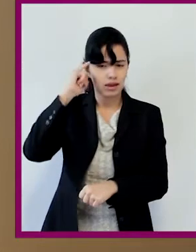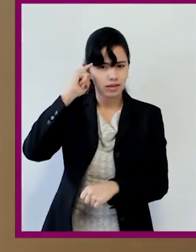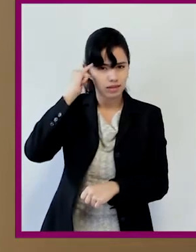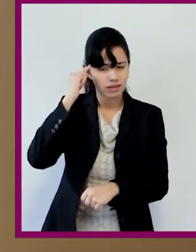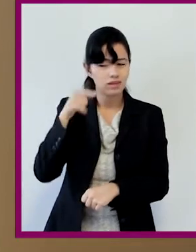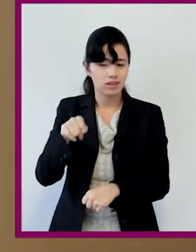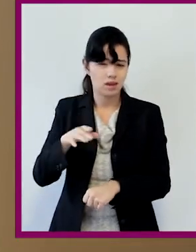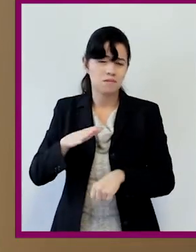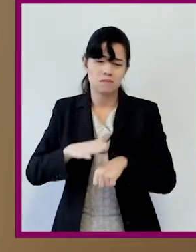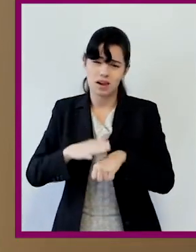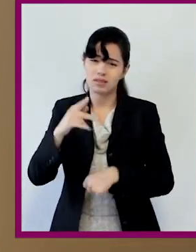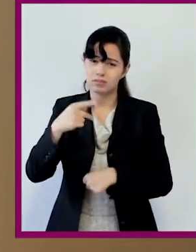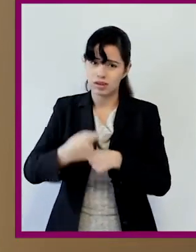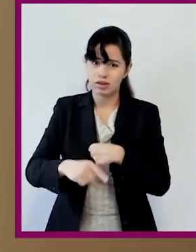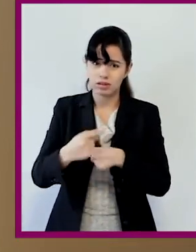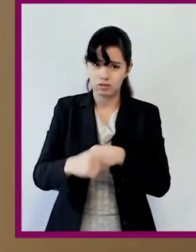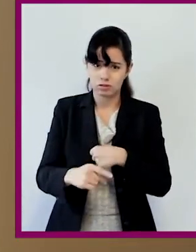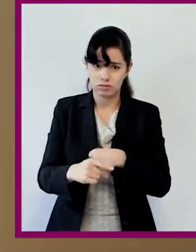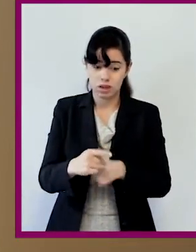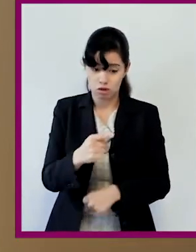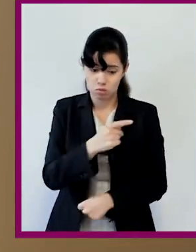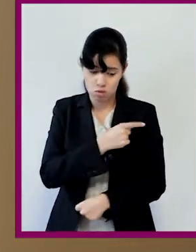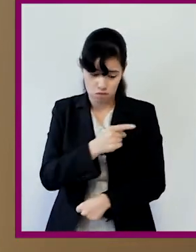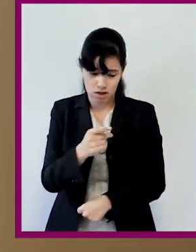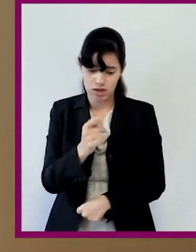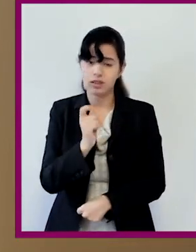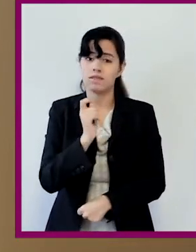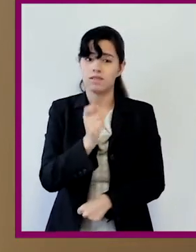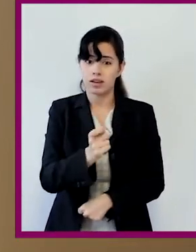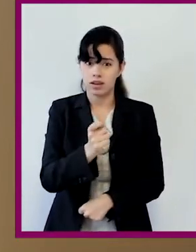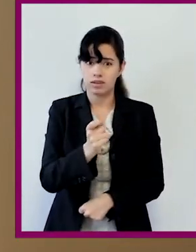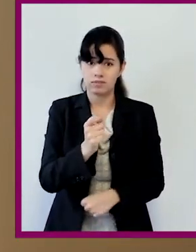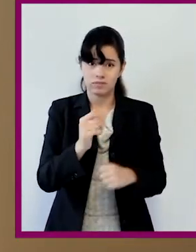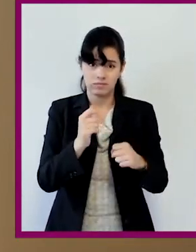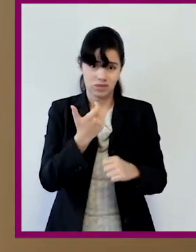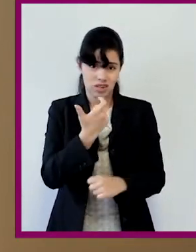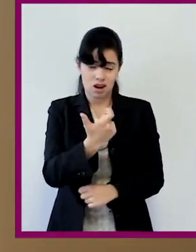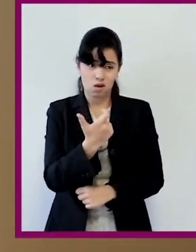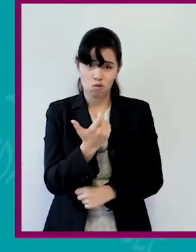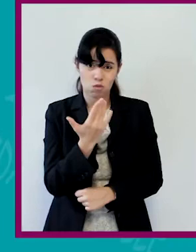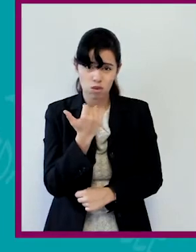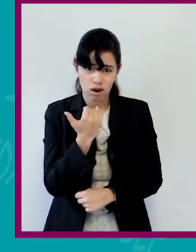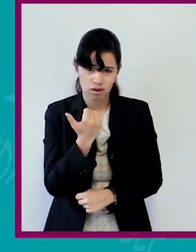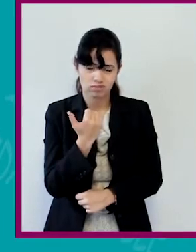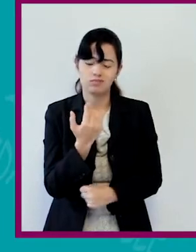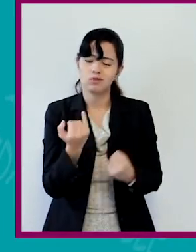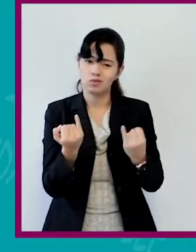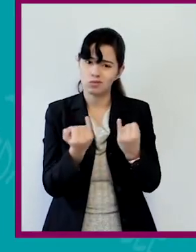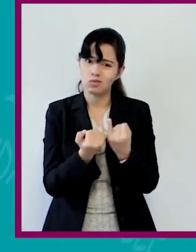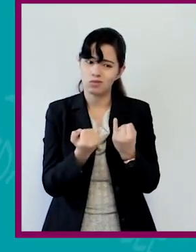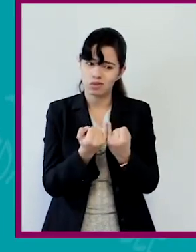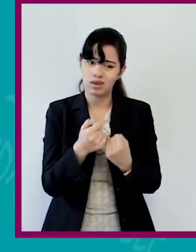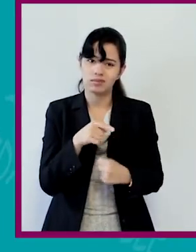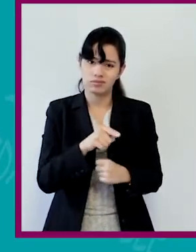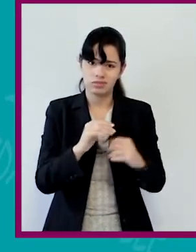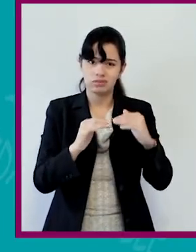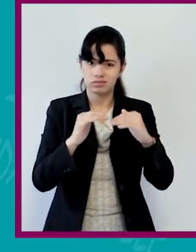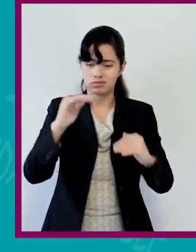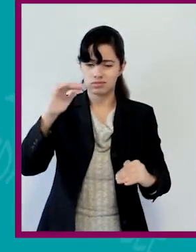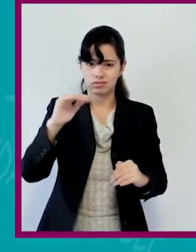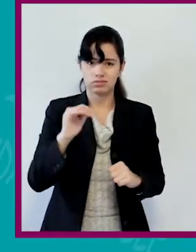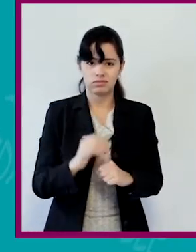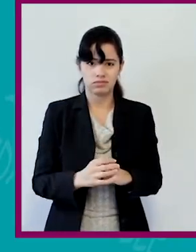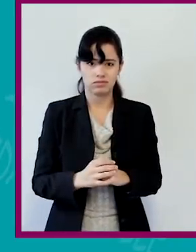indígenas, etc. Entonces, ser pobre no es solo carecer de dinero, es desigualdad social,